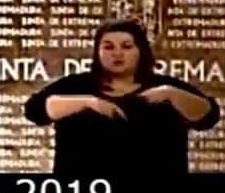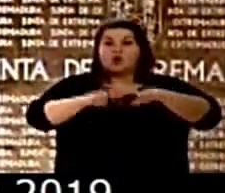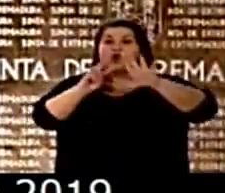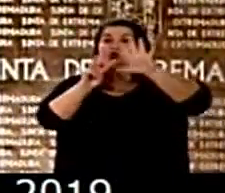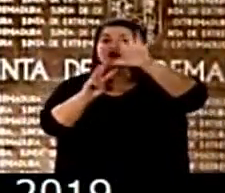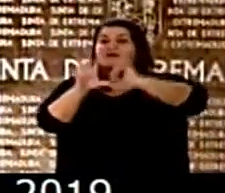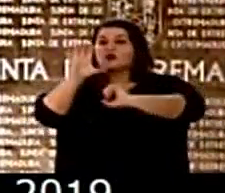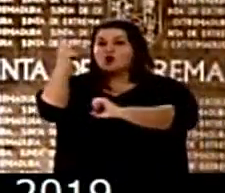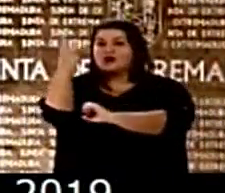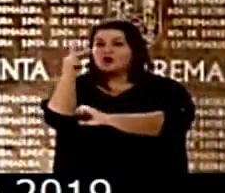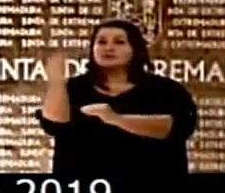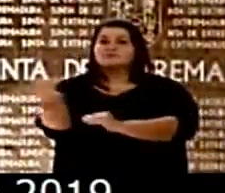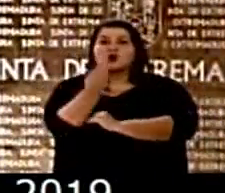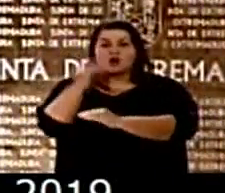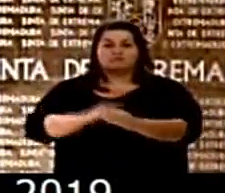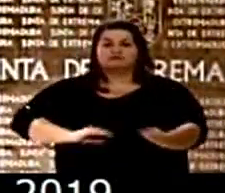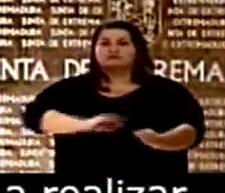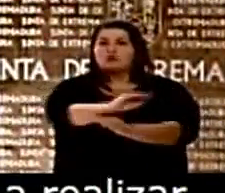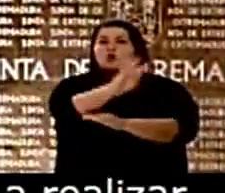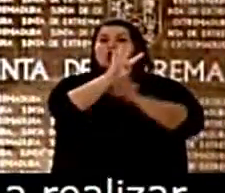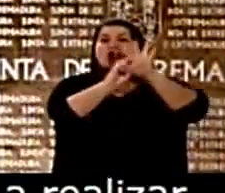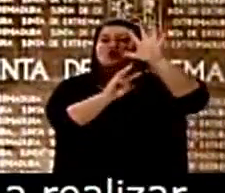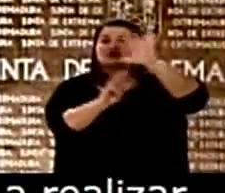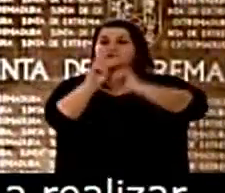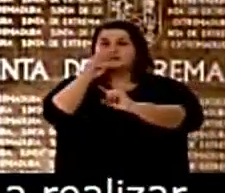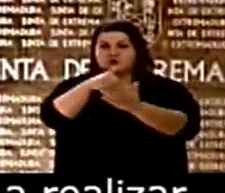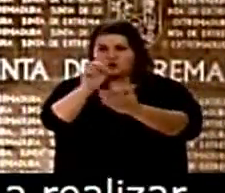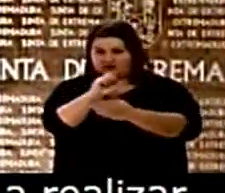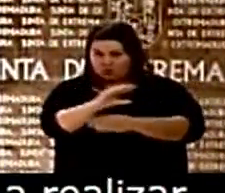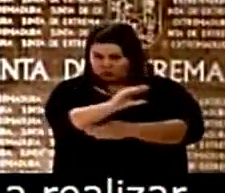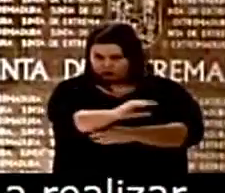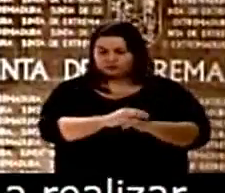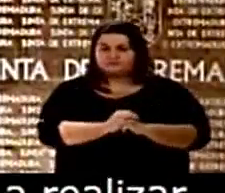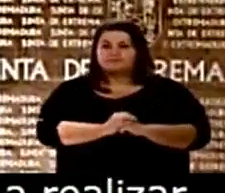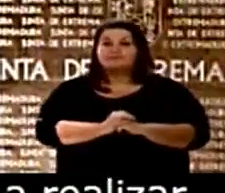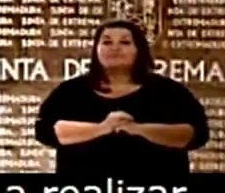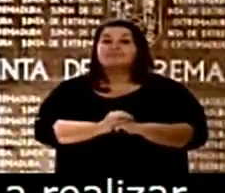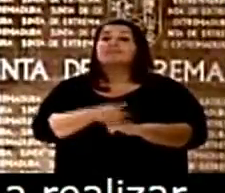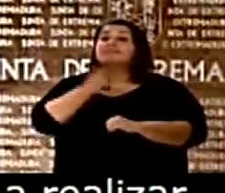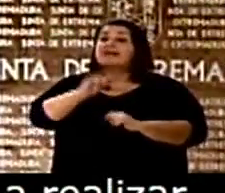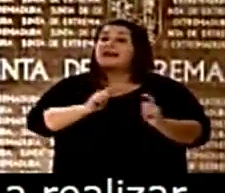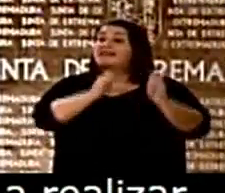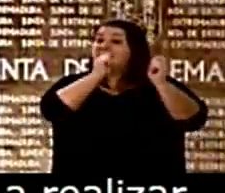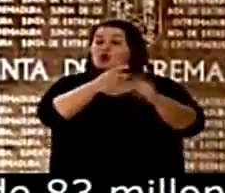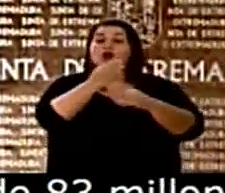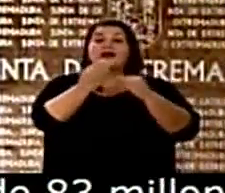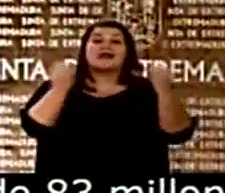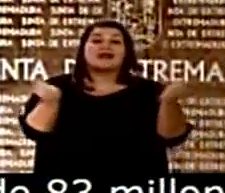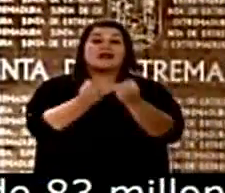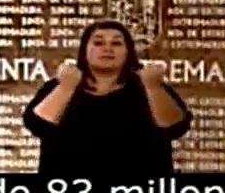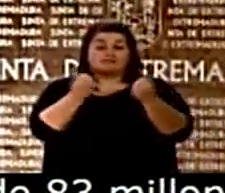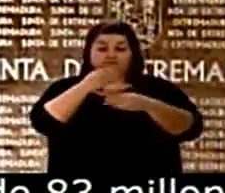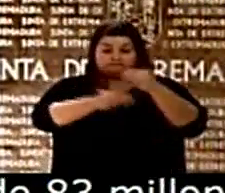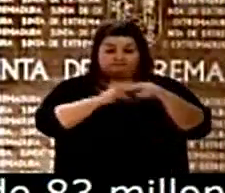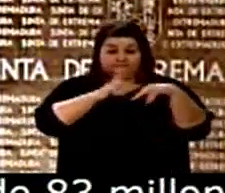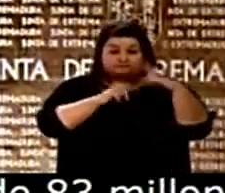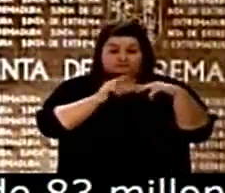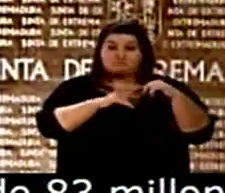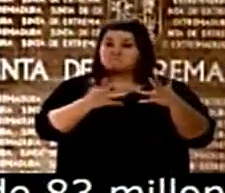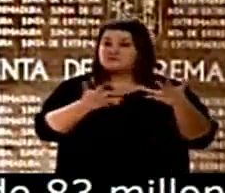85 kilómetros, una inversión total de 83 millones de euros. Y las licitaciones de ejecución de las obras están previstas